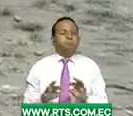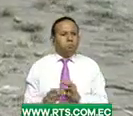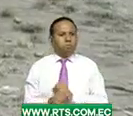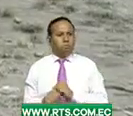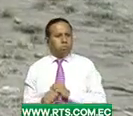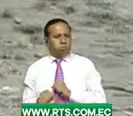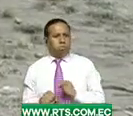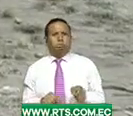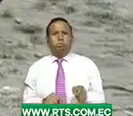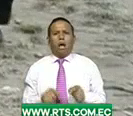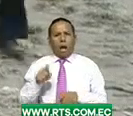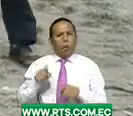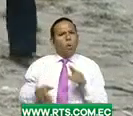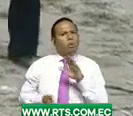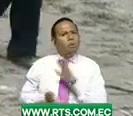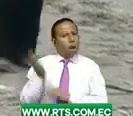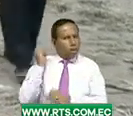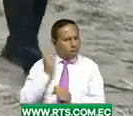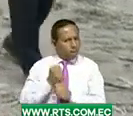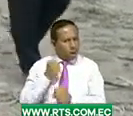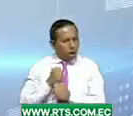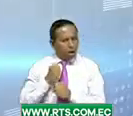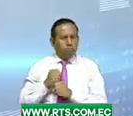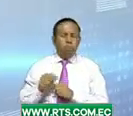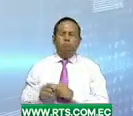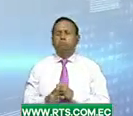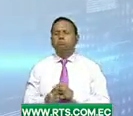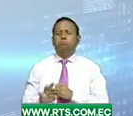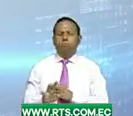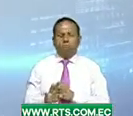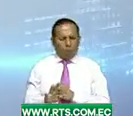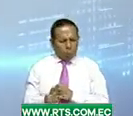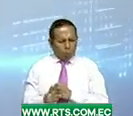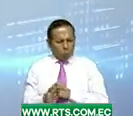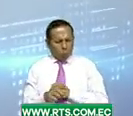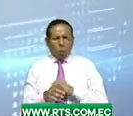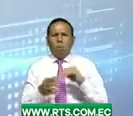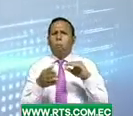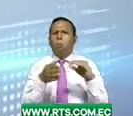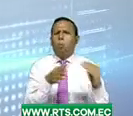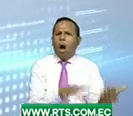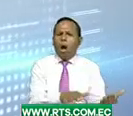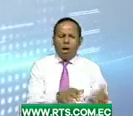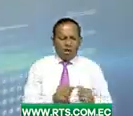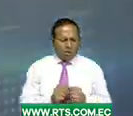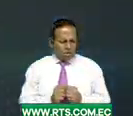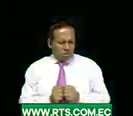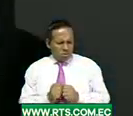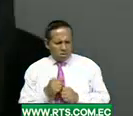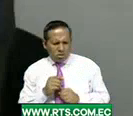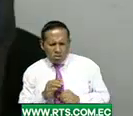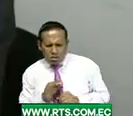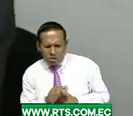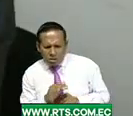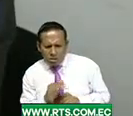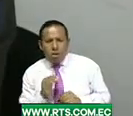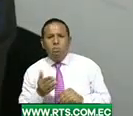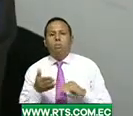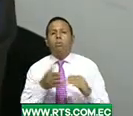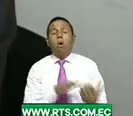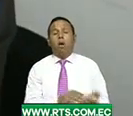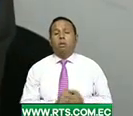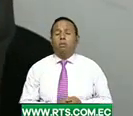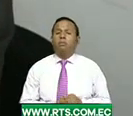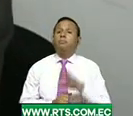para dirigirse hasta su lugar de trabajo. Allí permanecía el cuerpo maniatado y sin vida. Este ciudadano habría